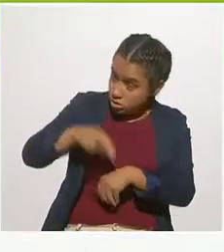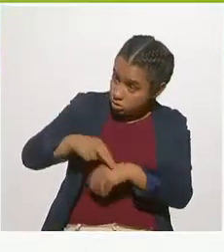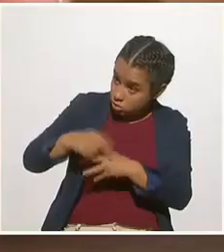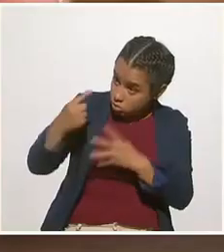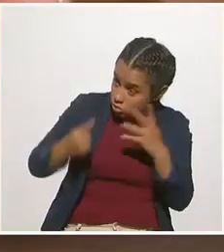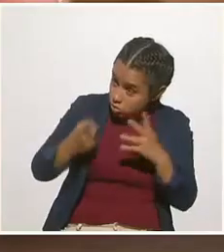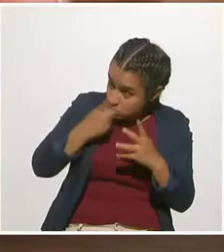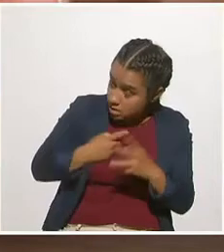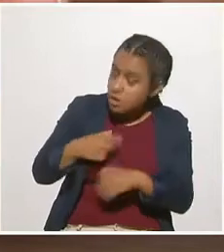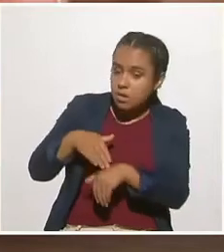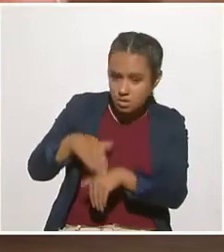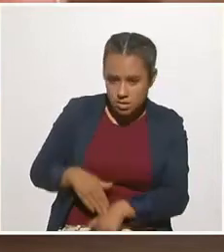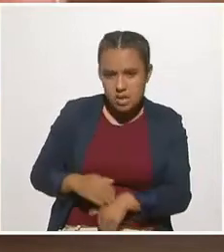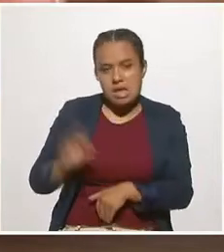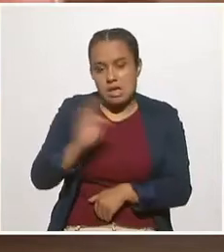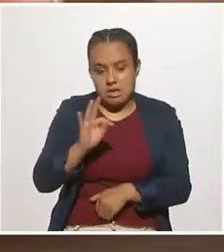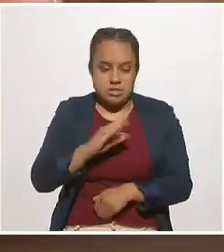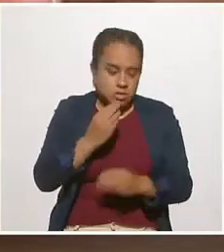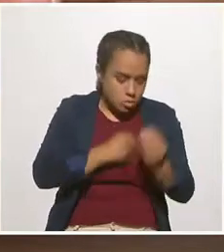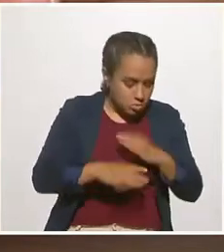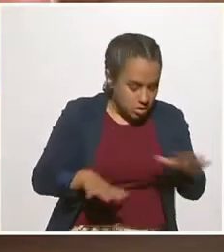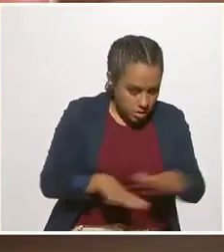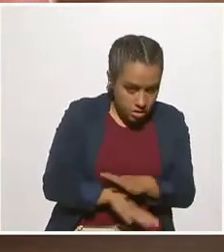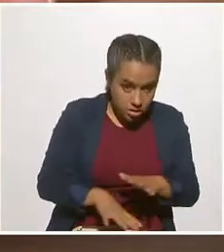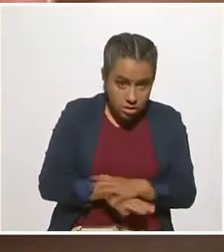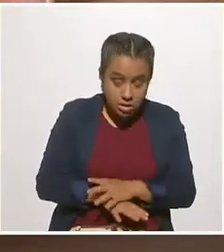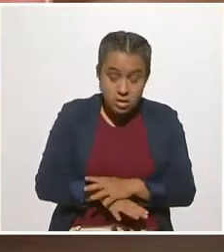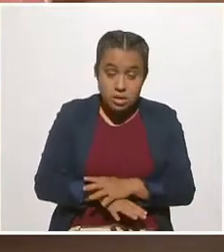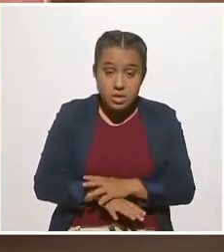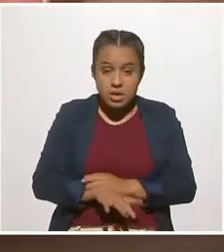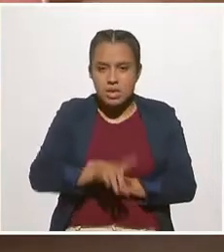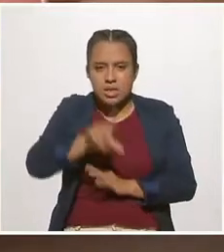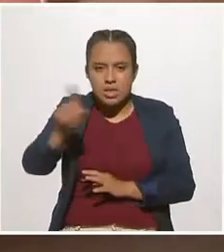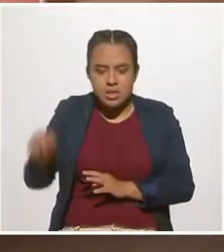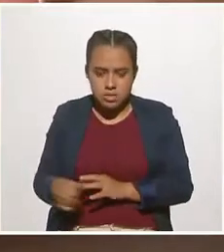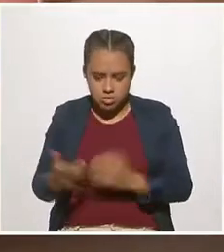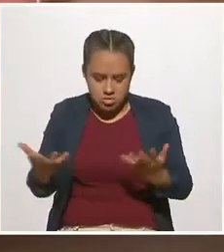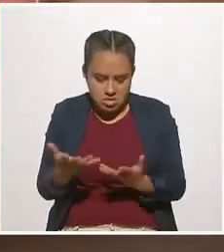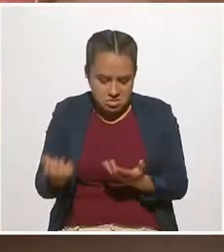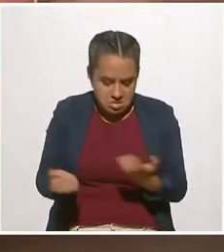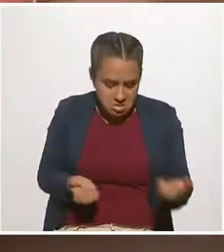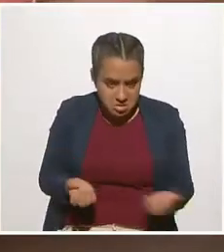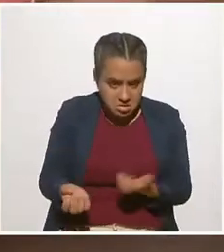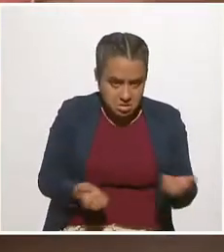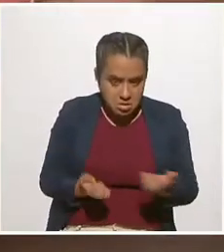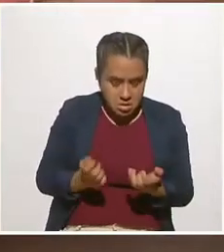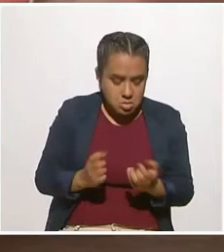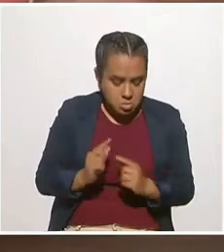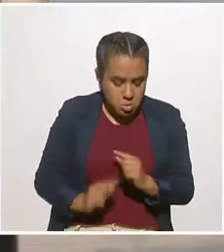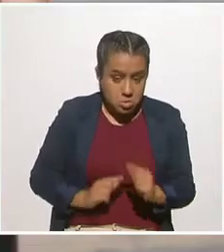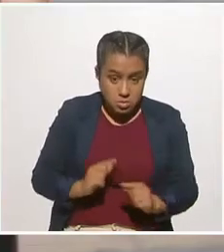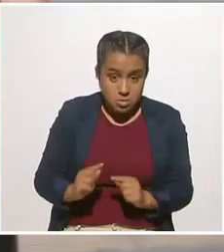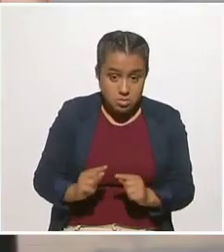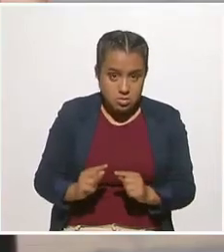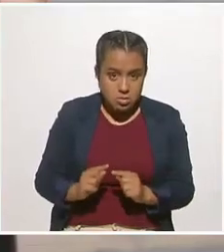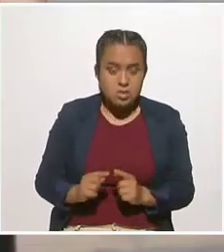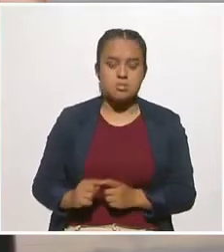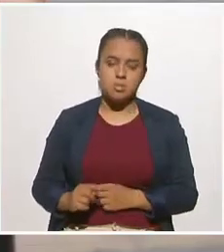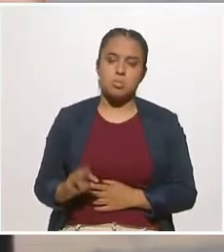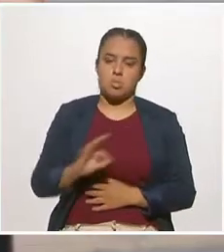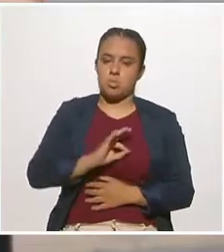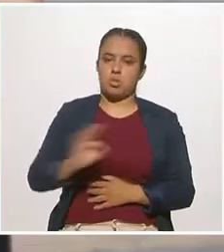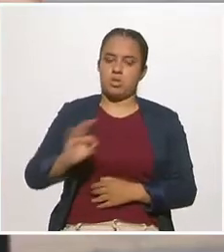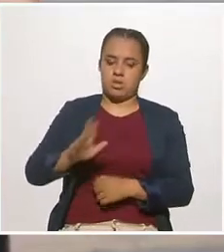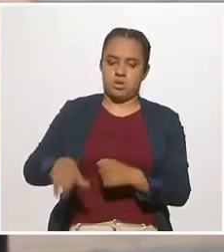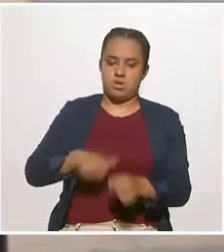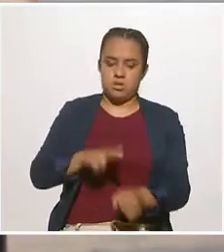la alimentación y comienzan a realizar actividad física regularmente, consiguen normalizar la glucosa